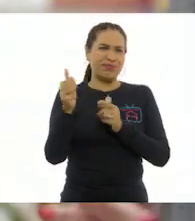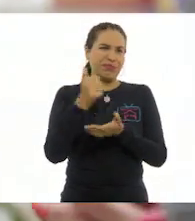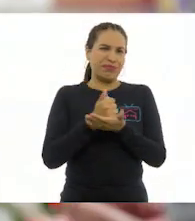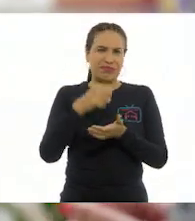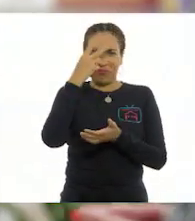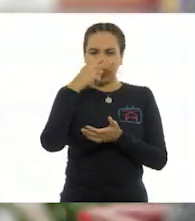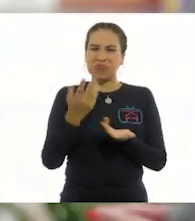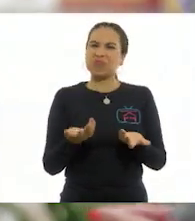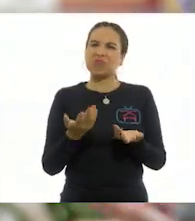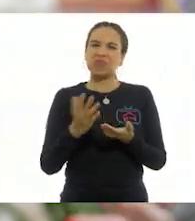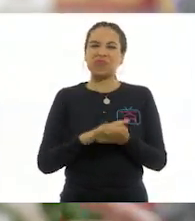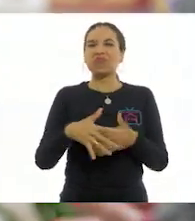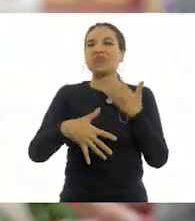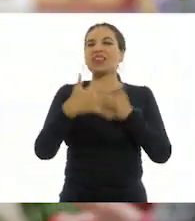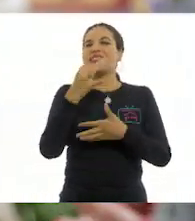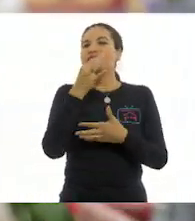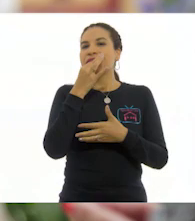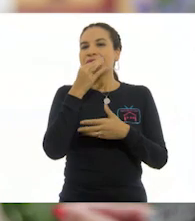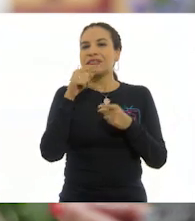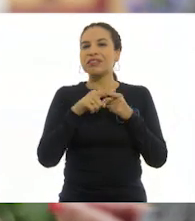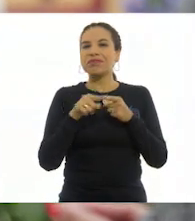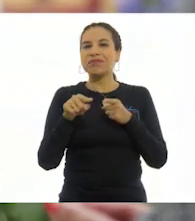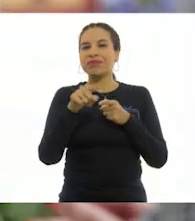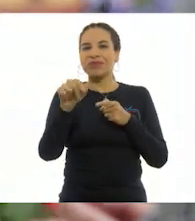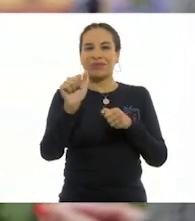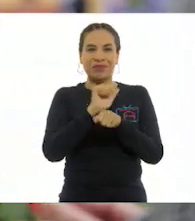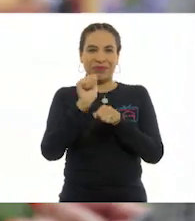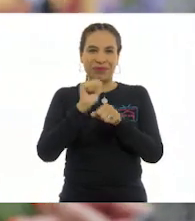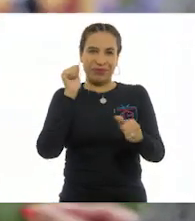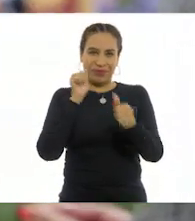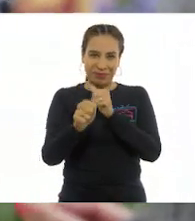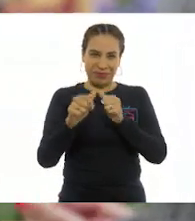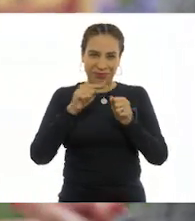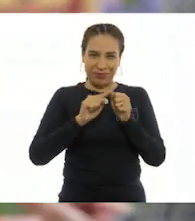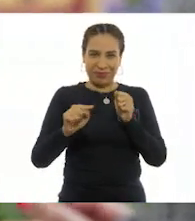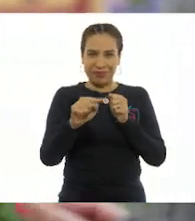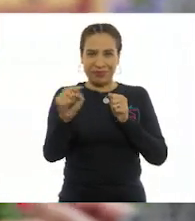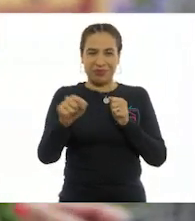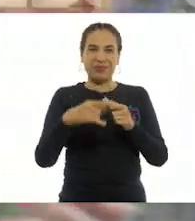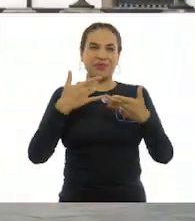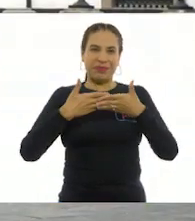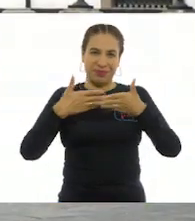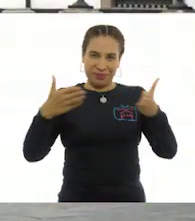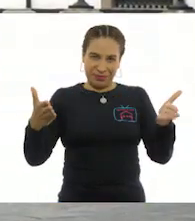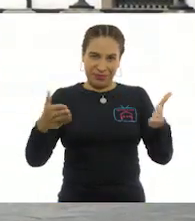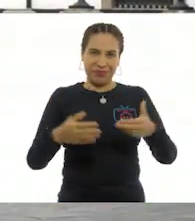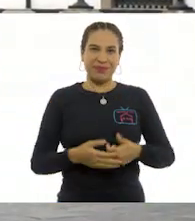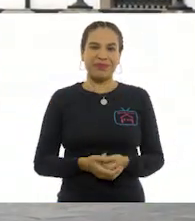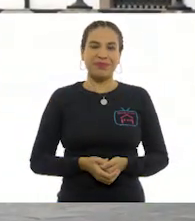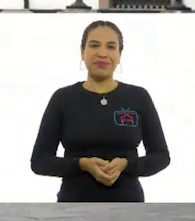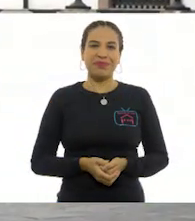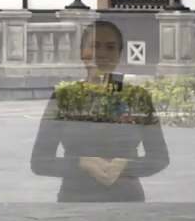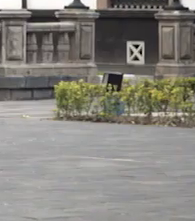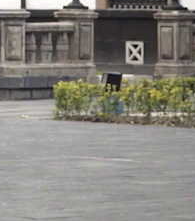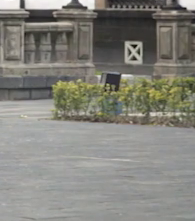México, estamos a 15 minutos en Sí. autopista y están las puertas abiertas.